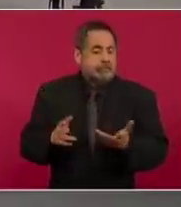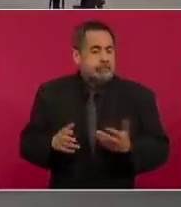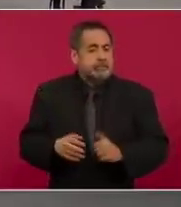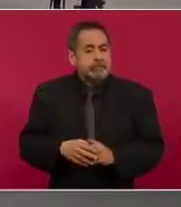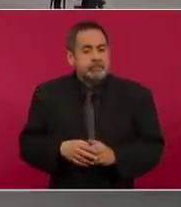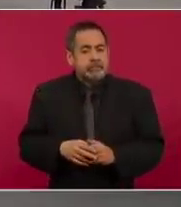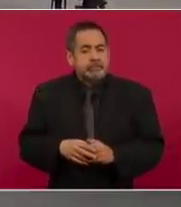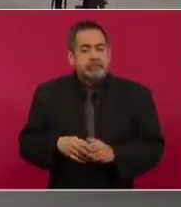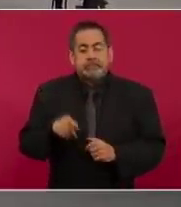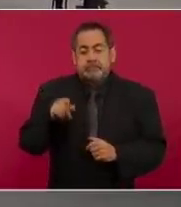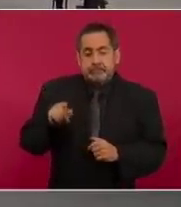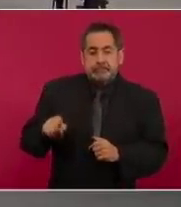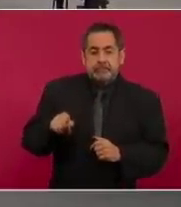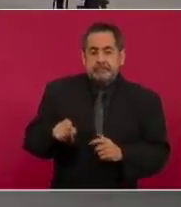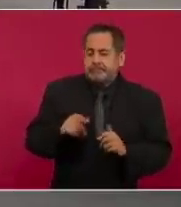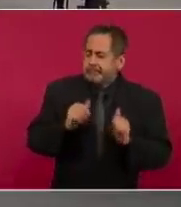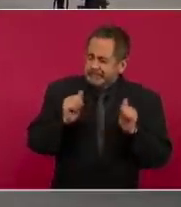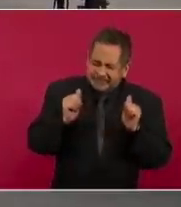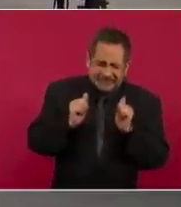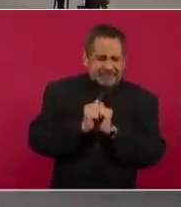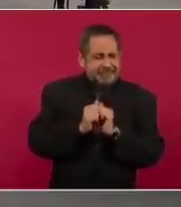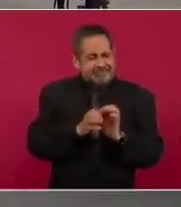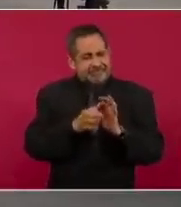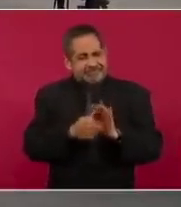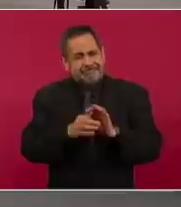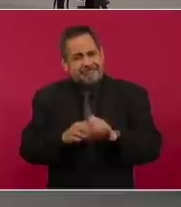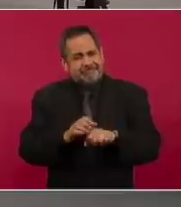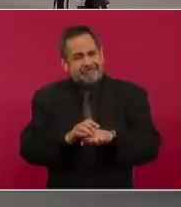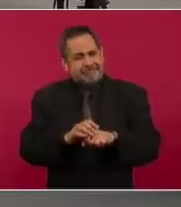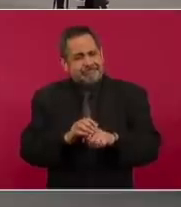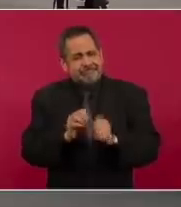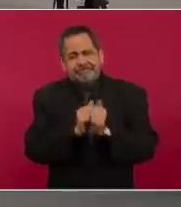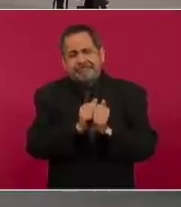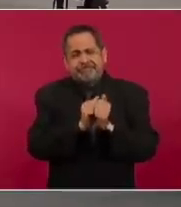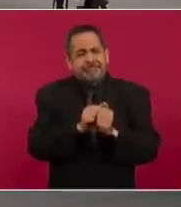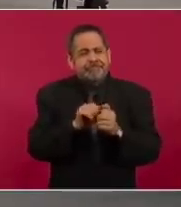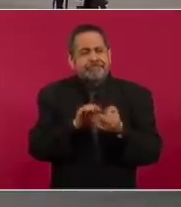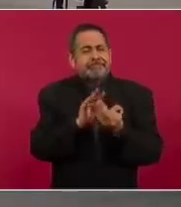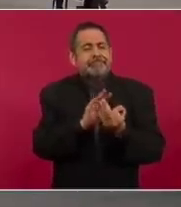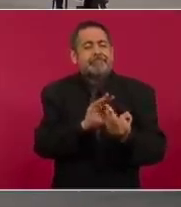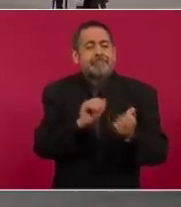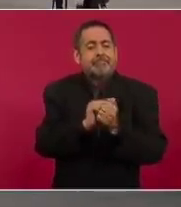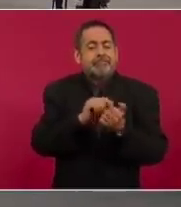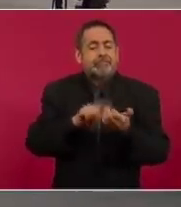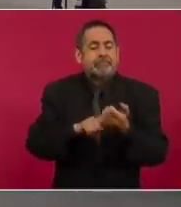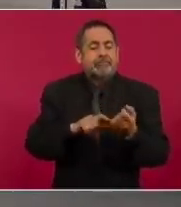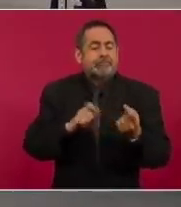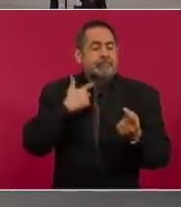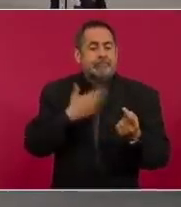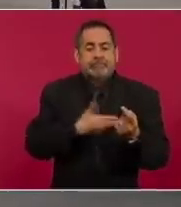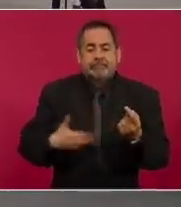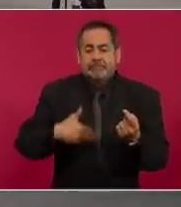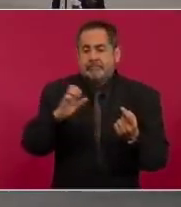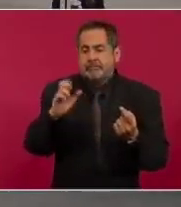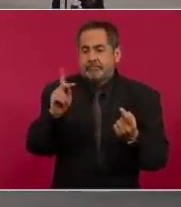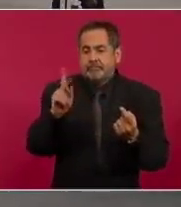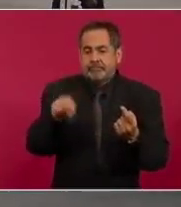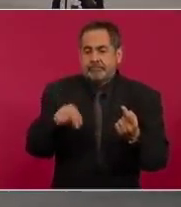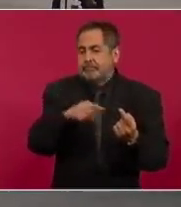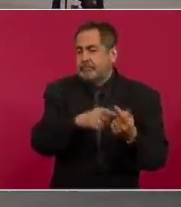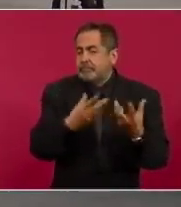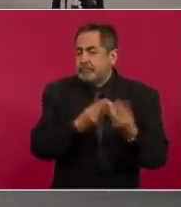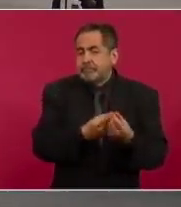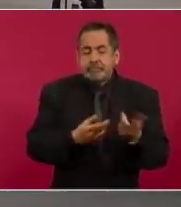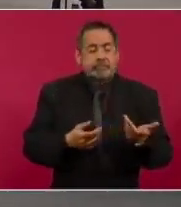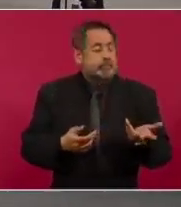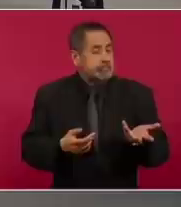y muy cercano a Peña Nieto. Entonces,